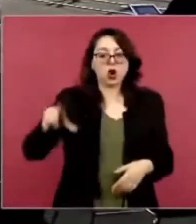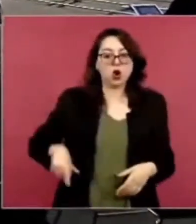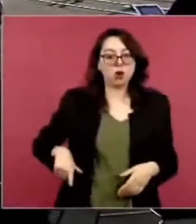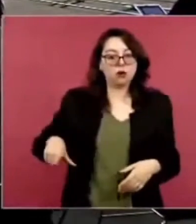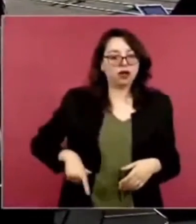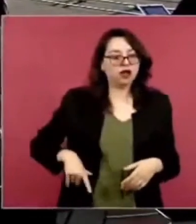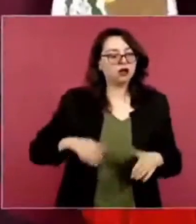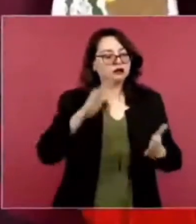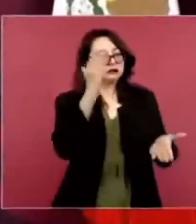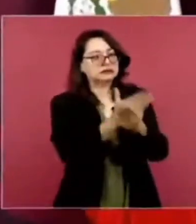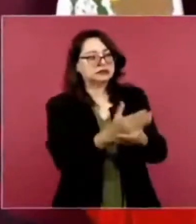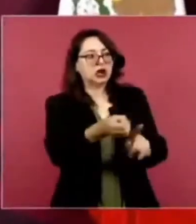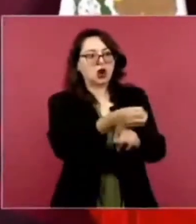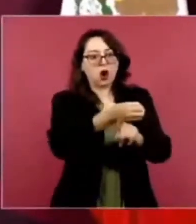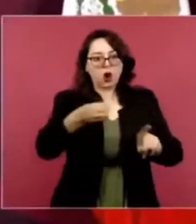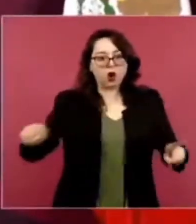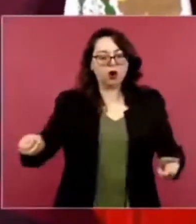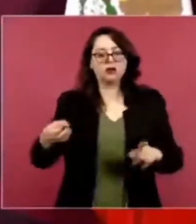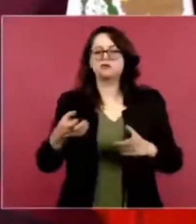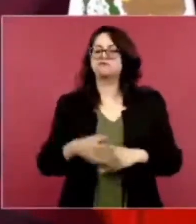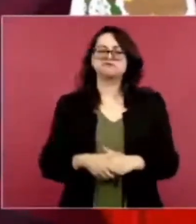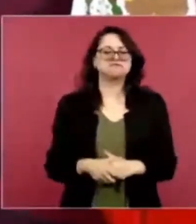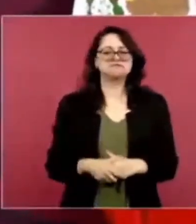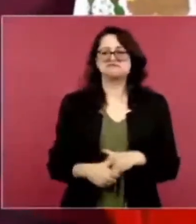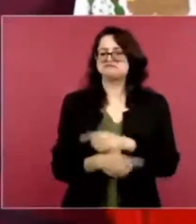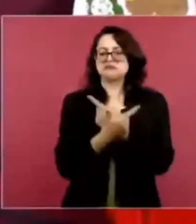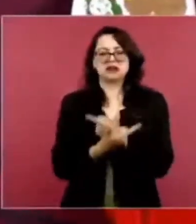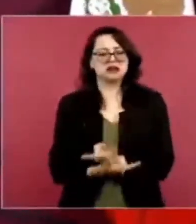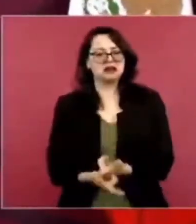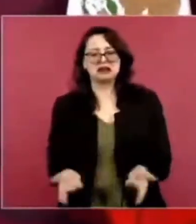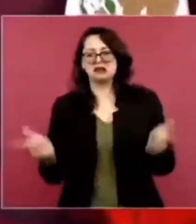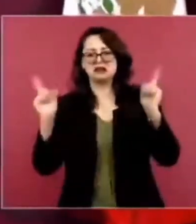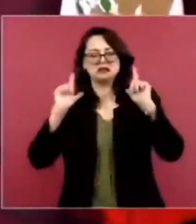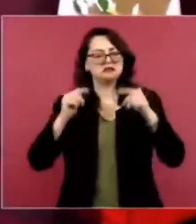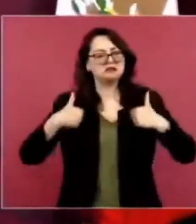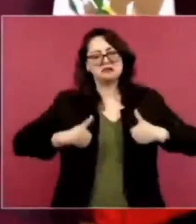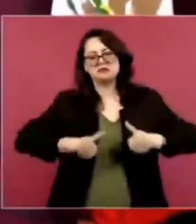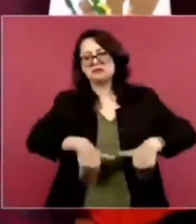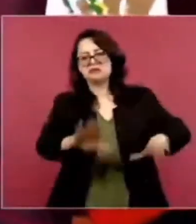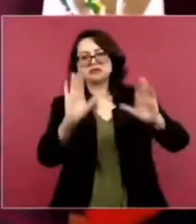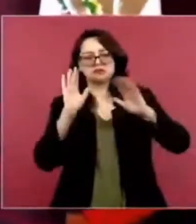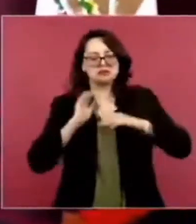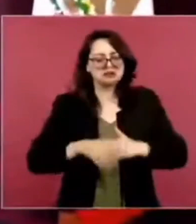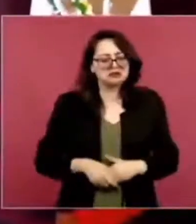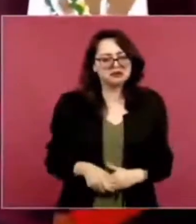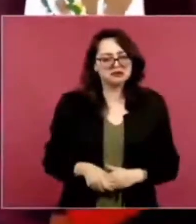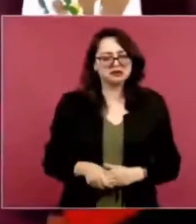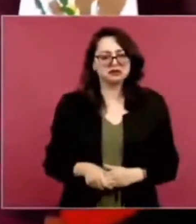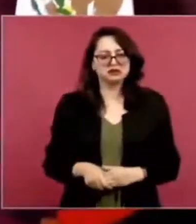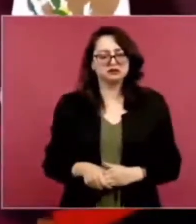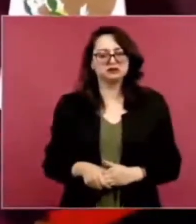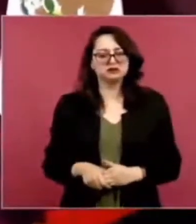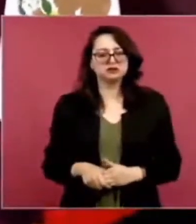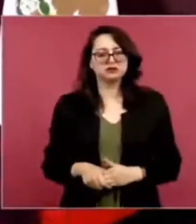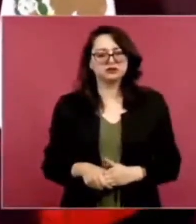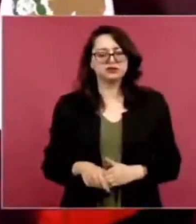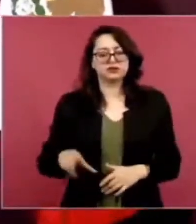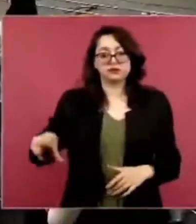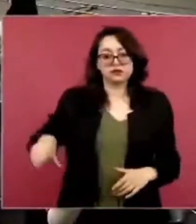pusiera orden y mucho menos que el Estado se metiera